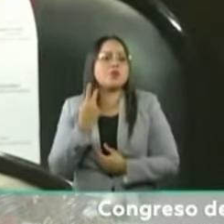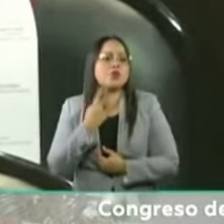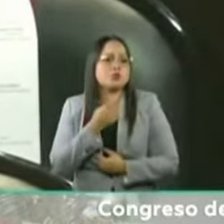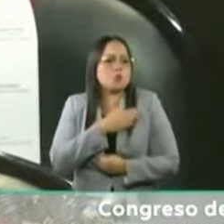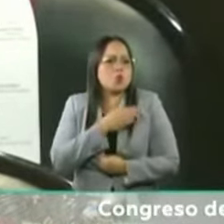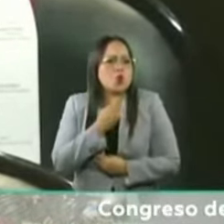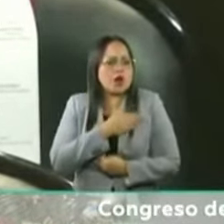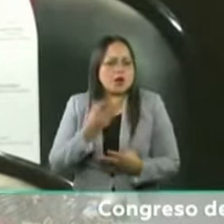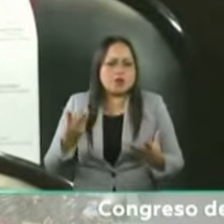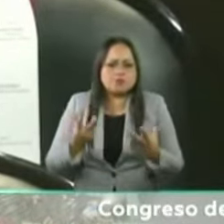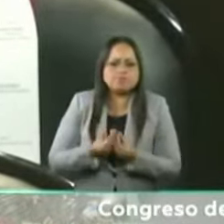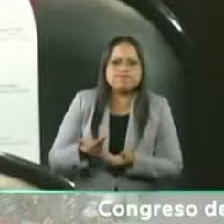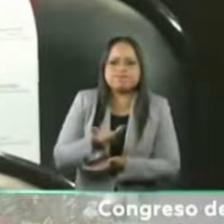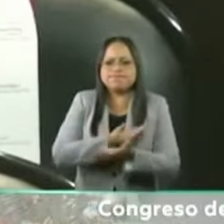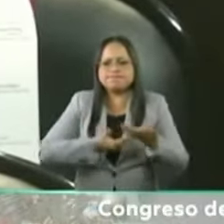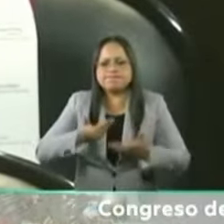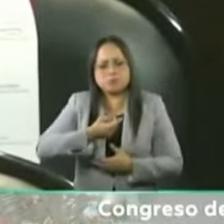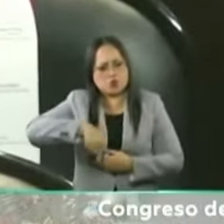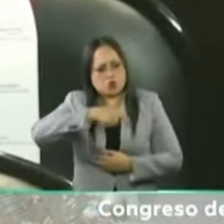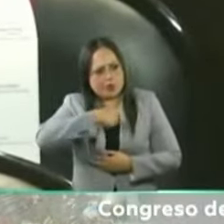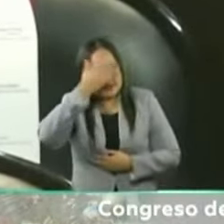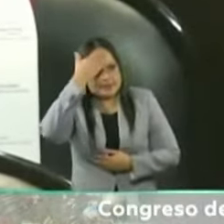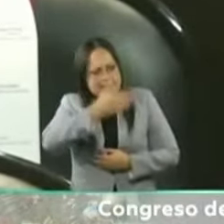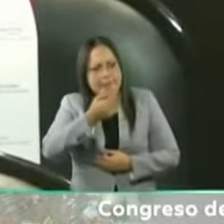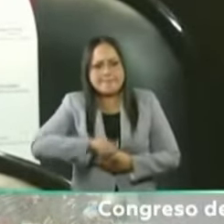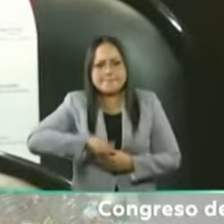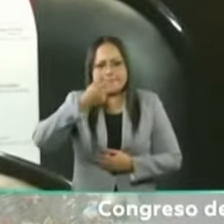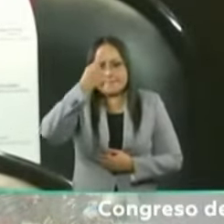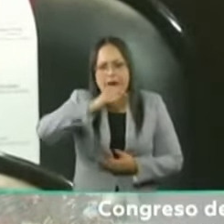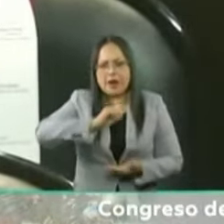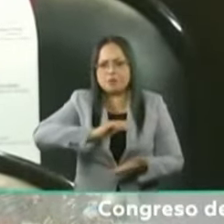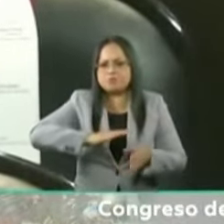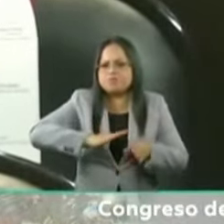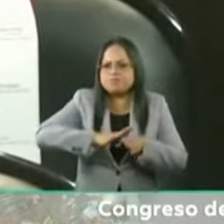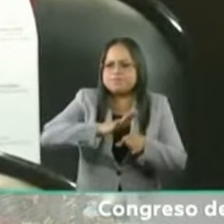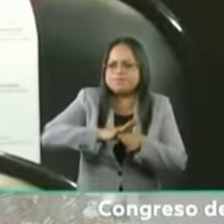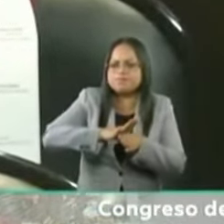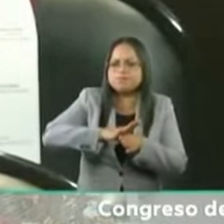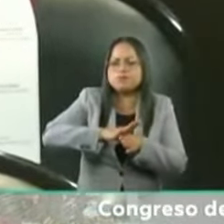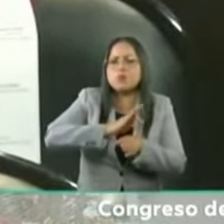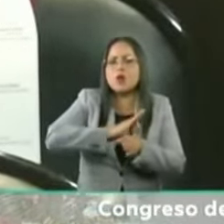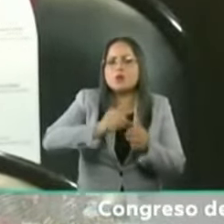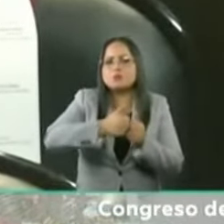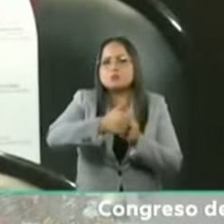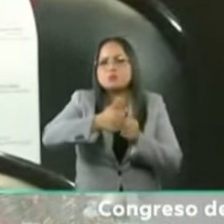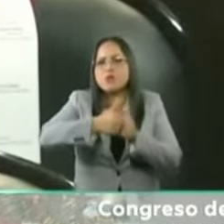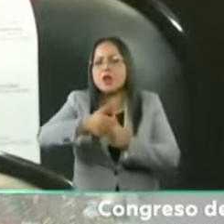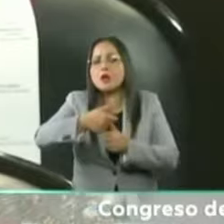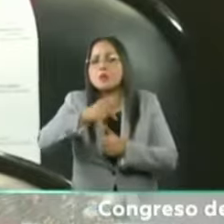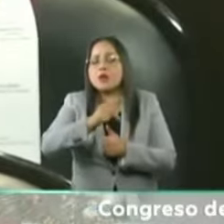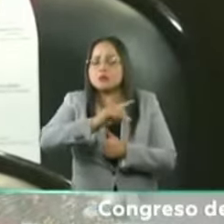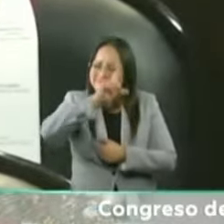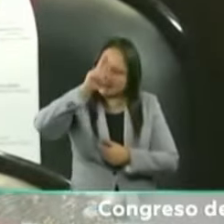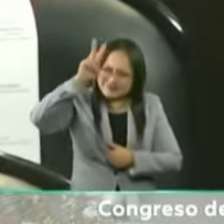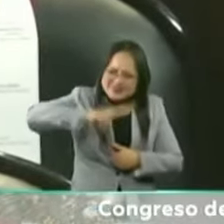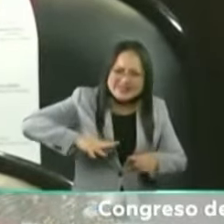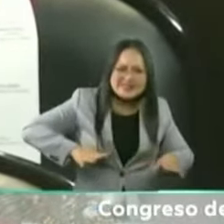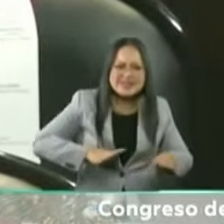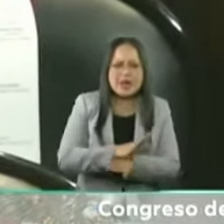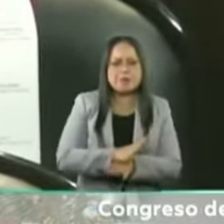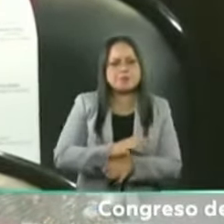rendir protesta y que salga de este recinto legislativo, saludará a esos mismos cadetes del